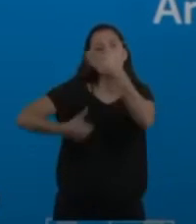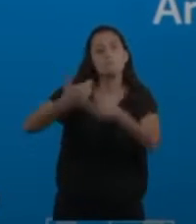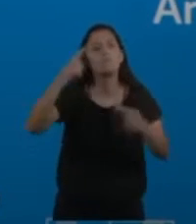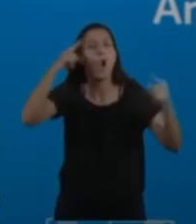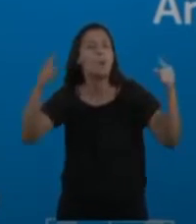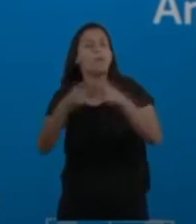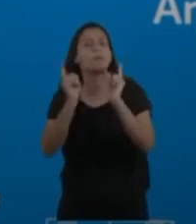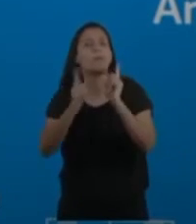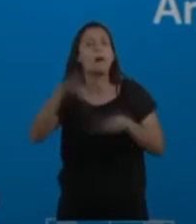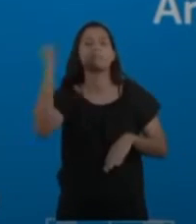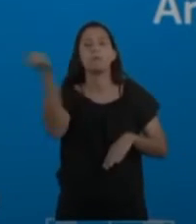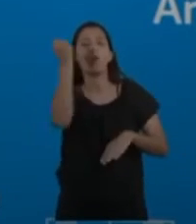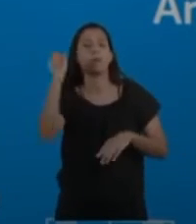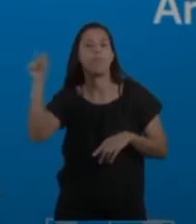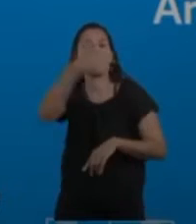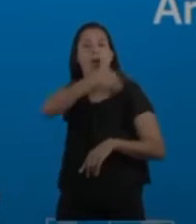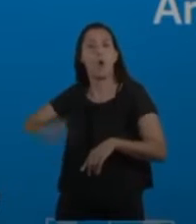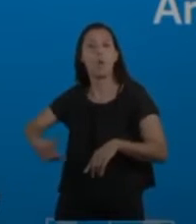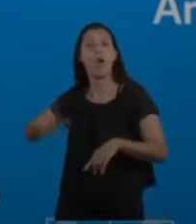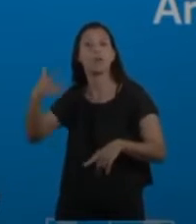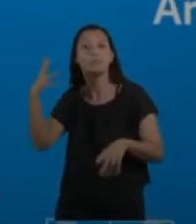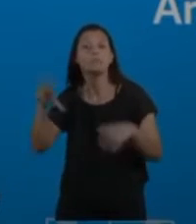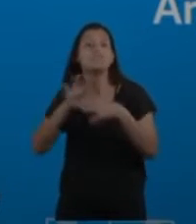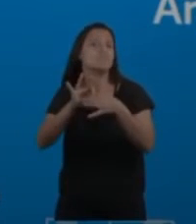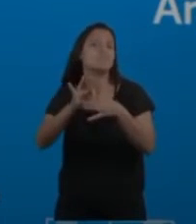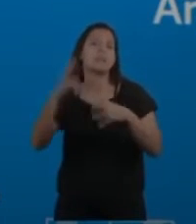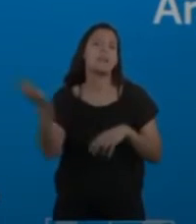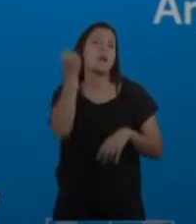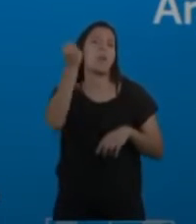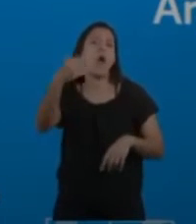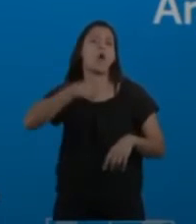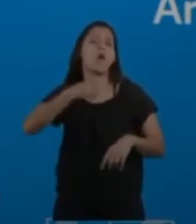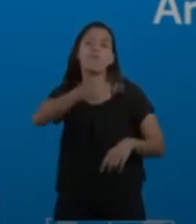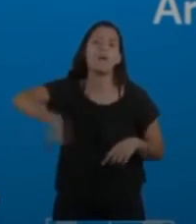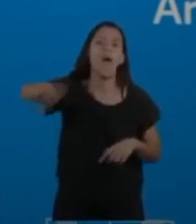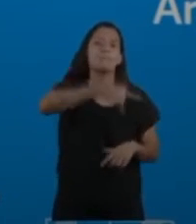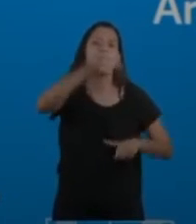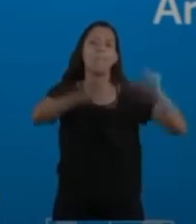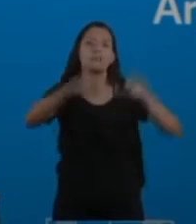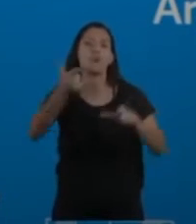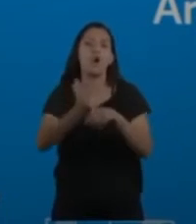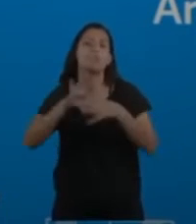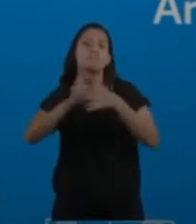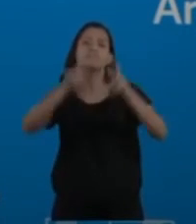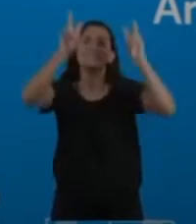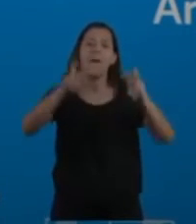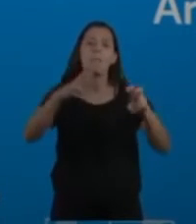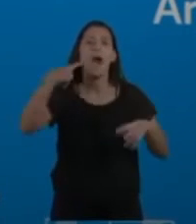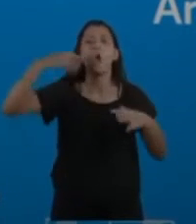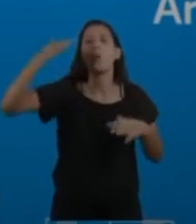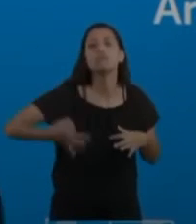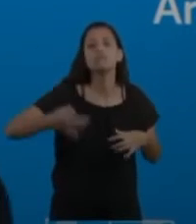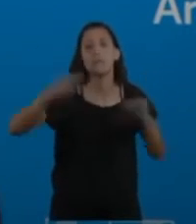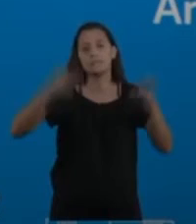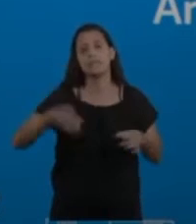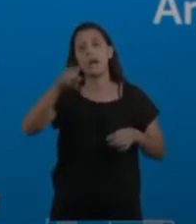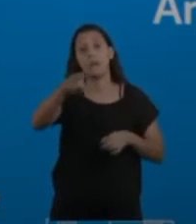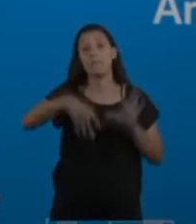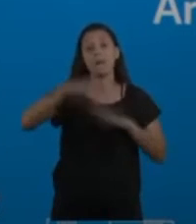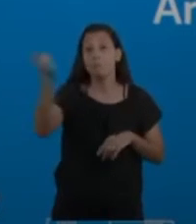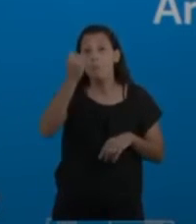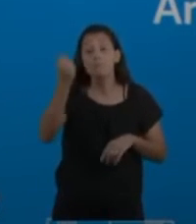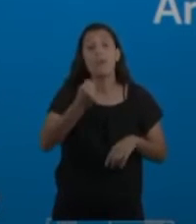objetivos centrales de este gobierno que tiene que ver con recuperar la confianza de la sociedad en la justicia garantizar la independencia del poder judicial